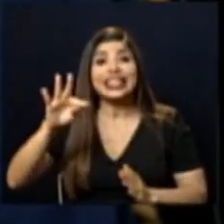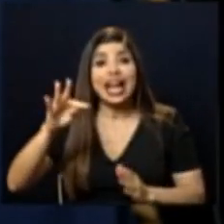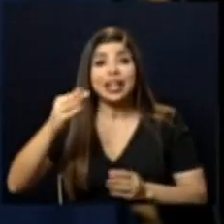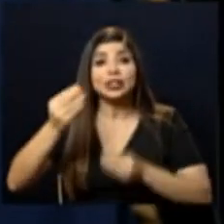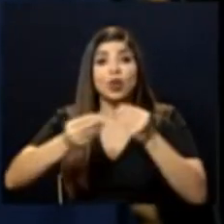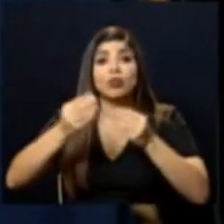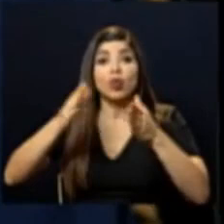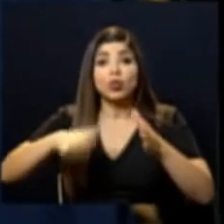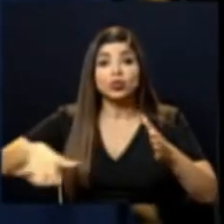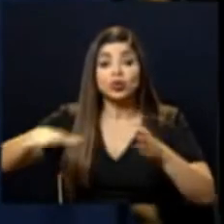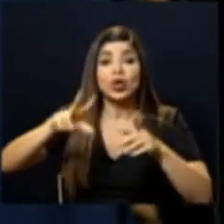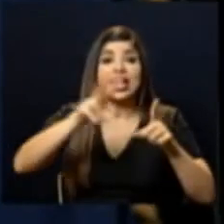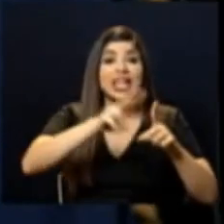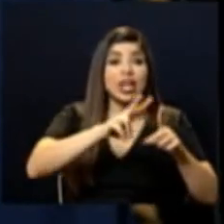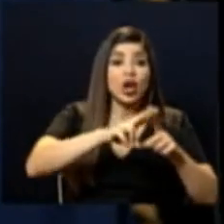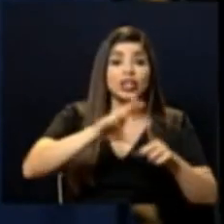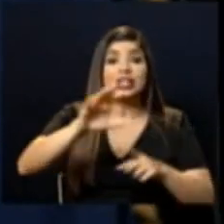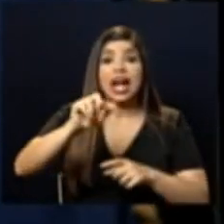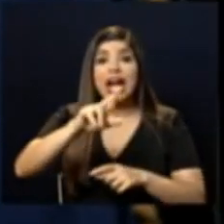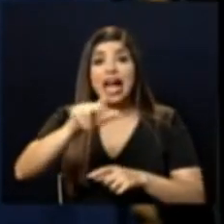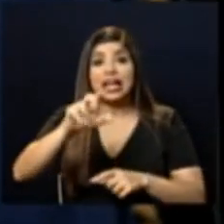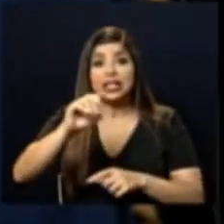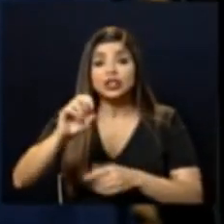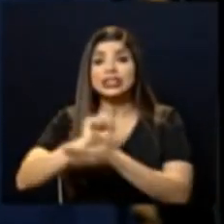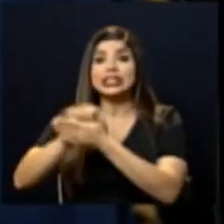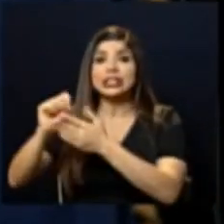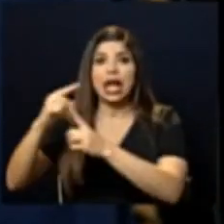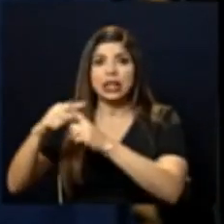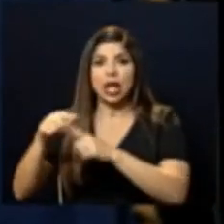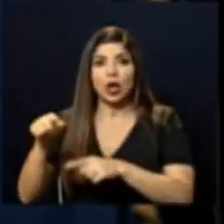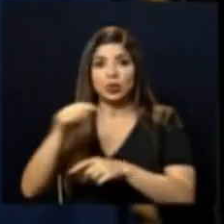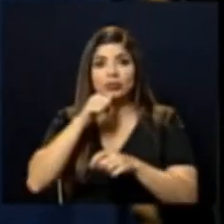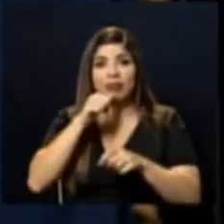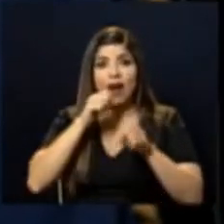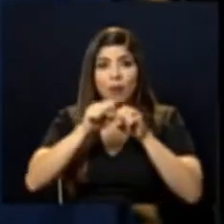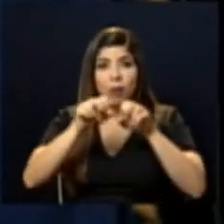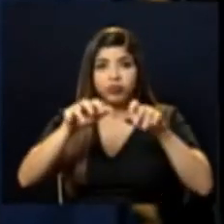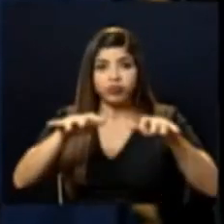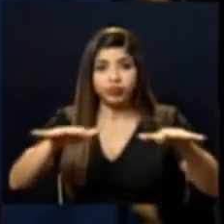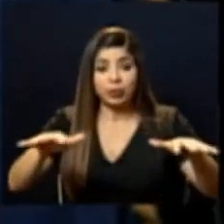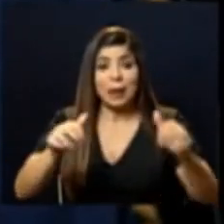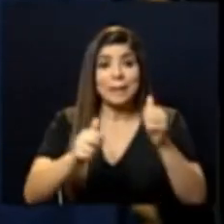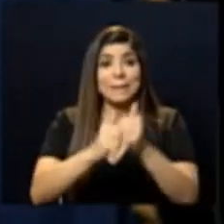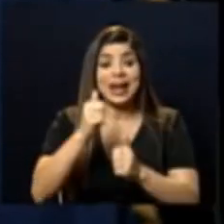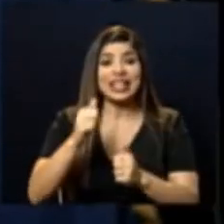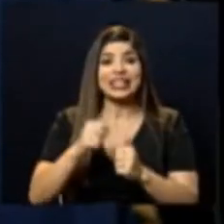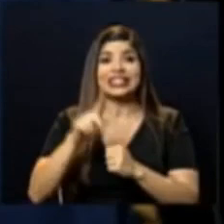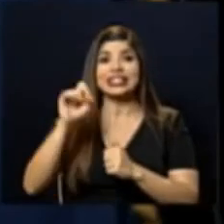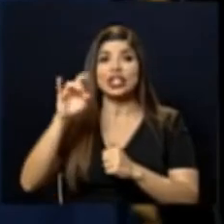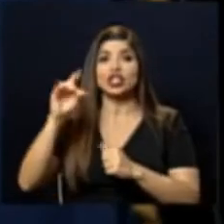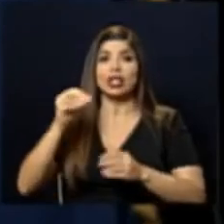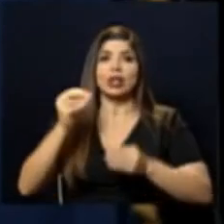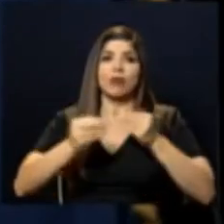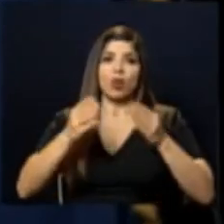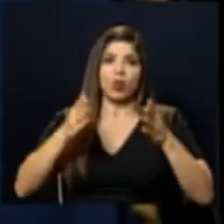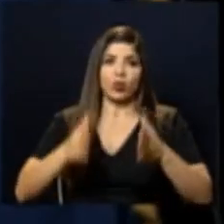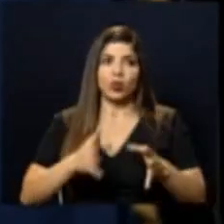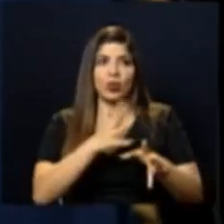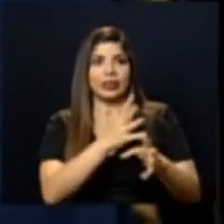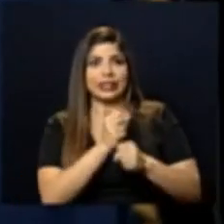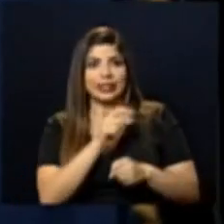Nicoya, Carrillo y Santa Cruz y a más de cerca de 800 productores.